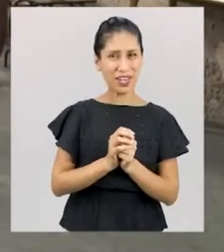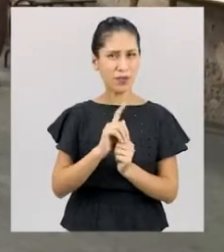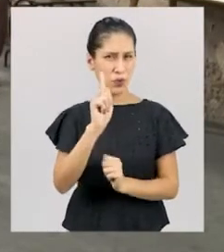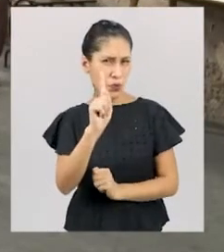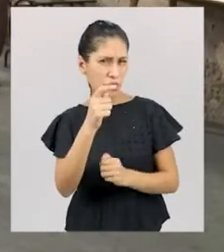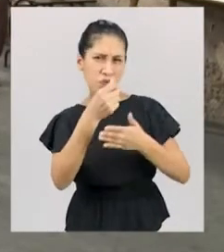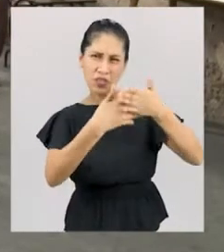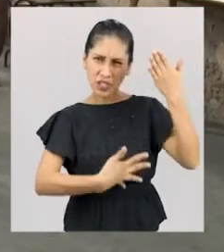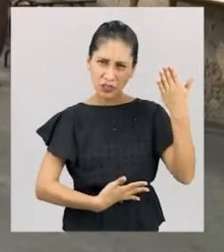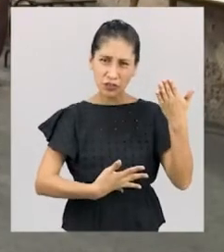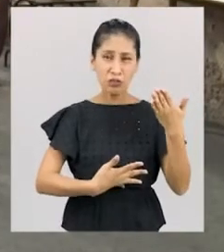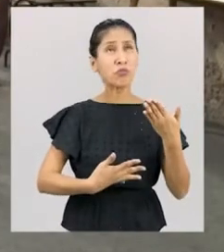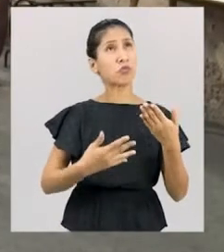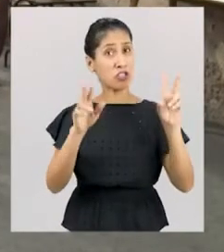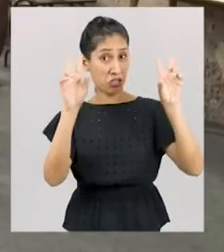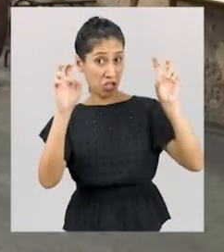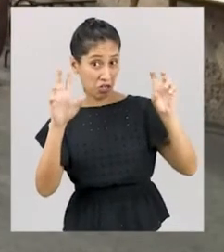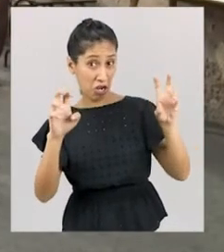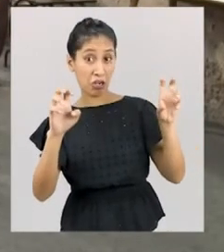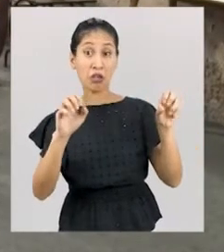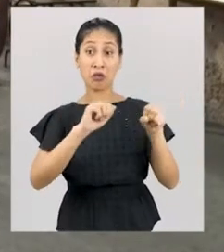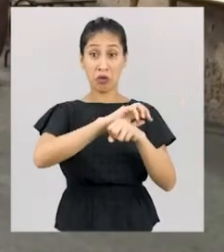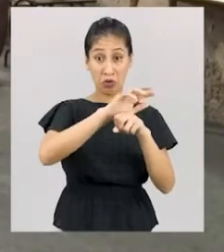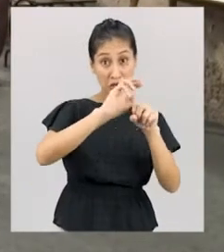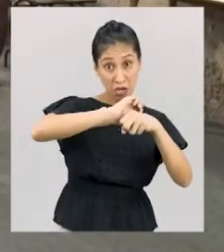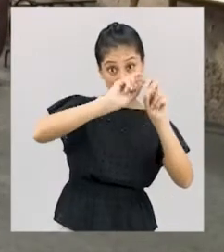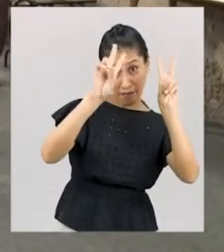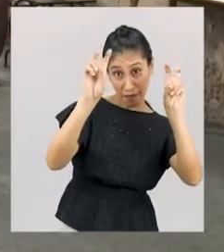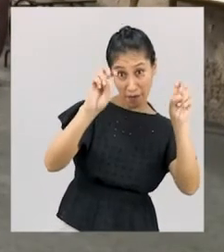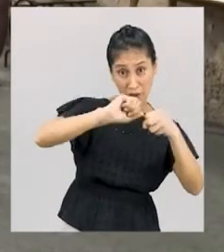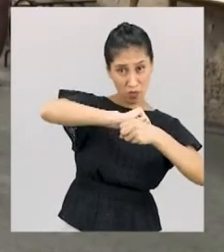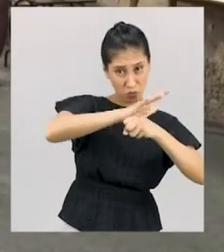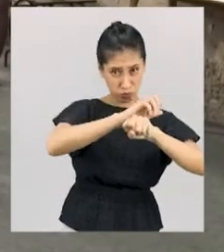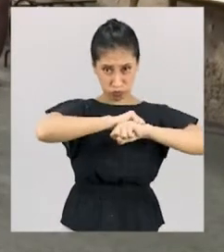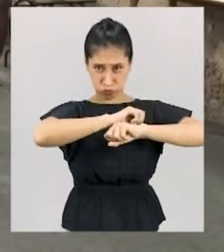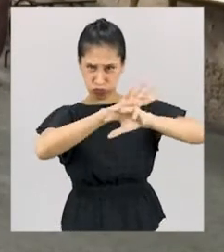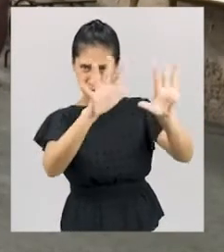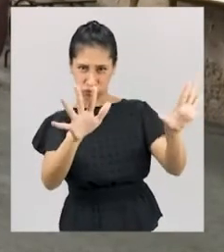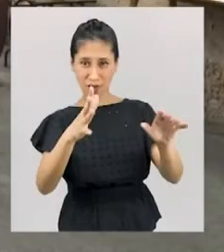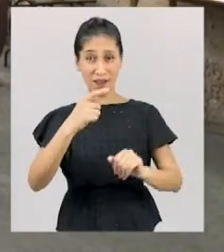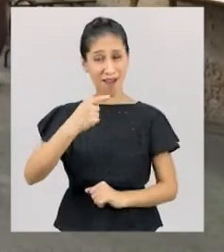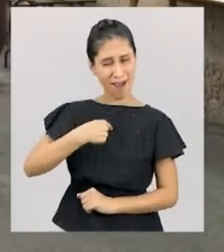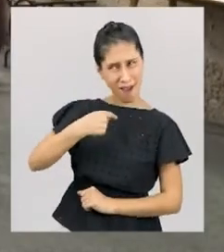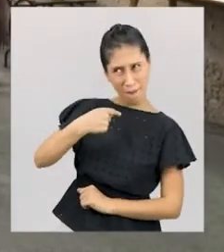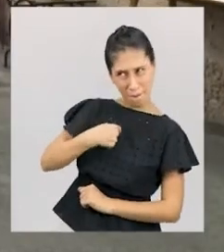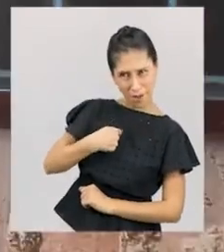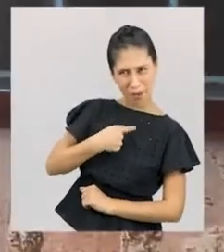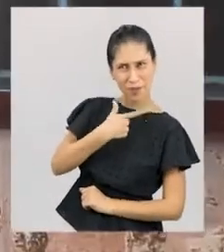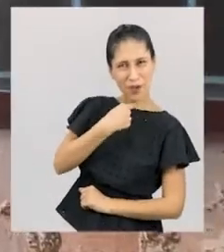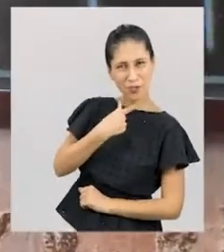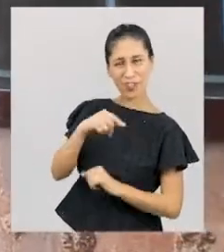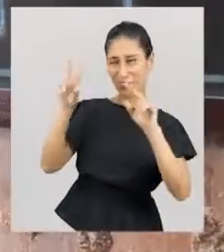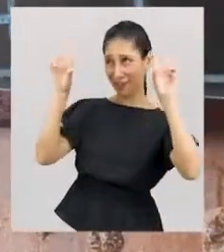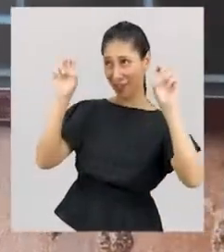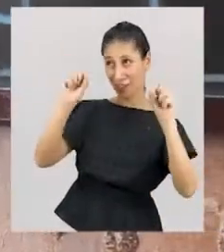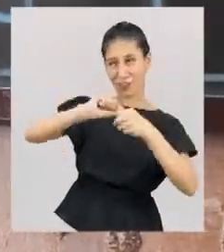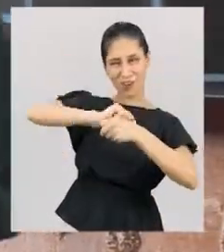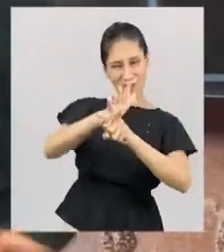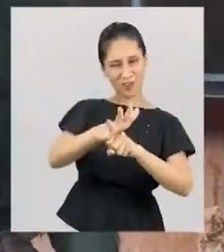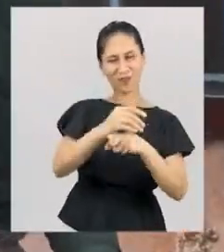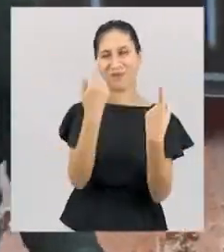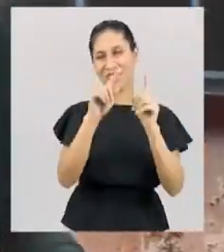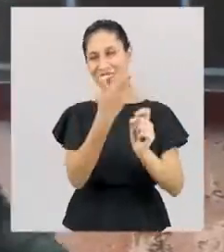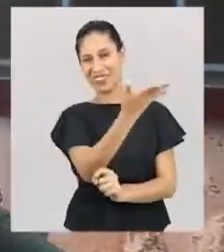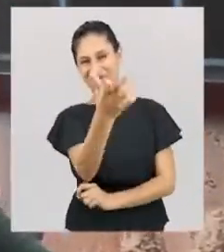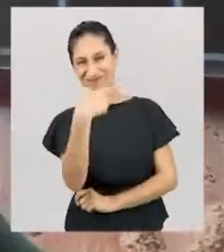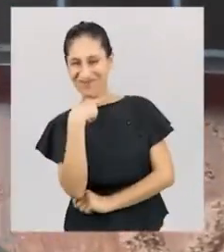gustaría un texto sobre el coronavirus para entender mejor esta estructura expositiva. A mí, profesor, me gustaría un texto sobre el coronavirus, pero